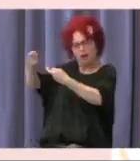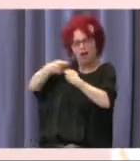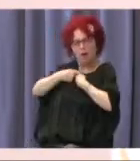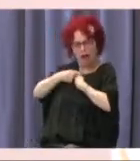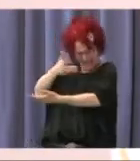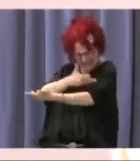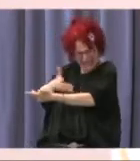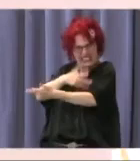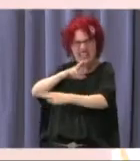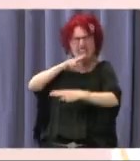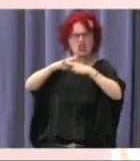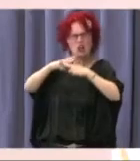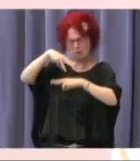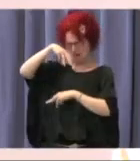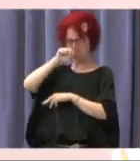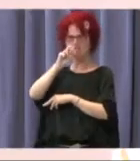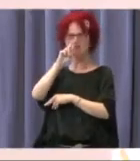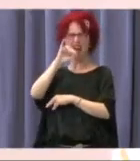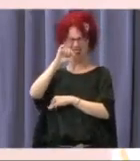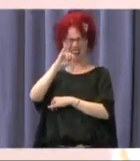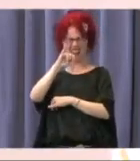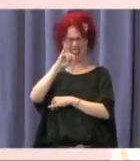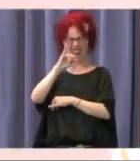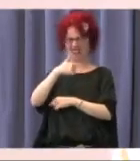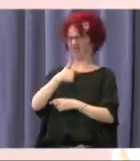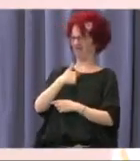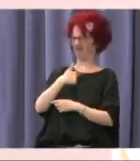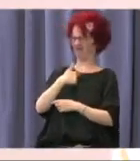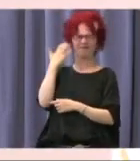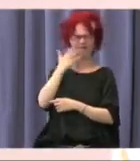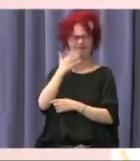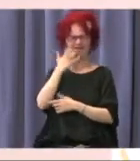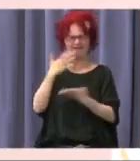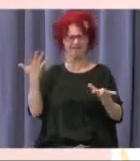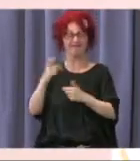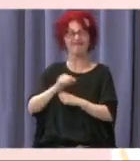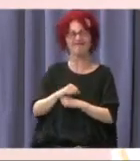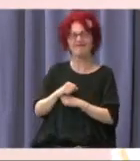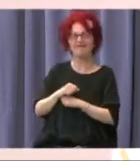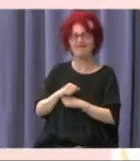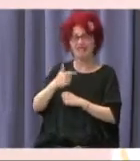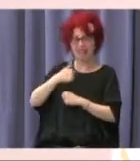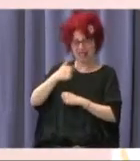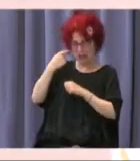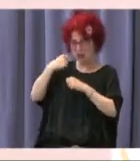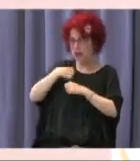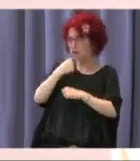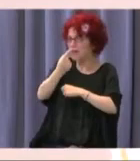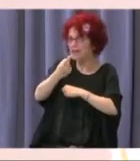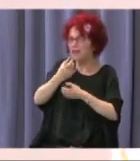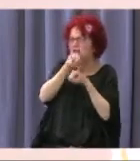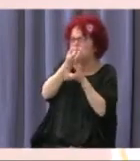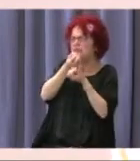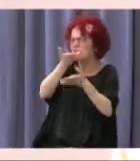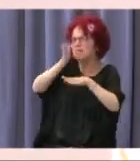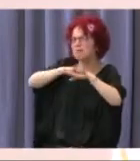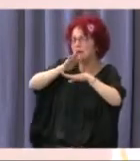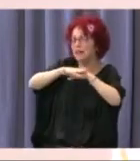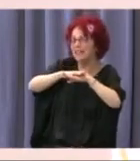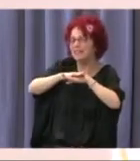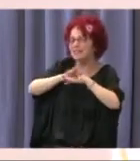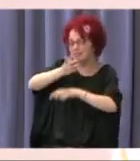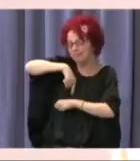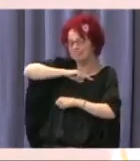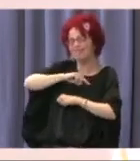nombre de Mari, que nos ha acabado por representar. Esto es rollo porque lo estoy contando. ¿O qué? Porque esto tiene una perspectiva